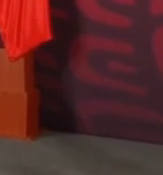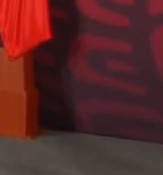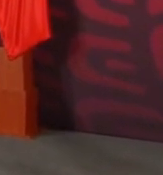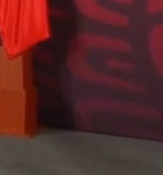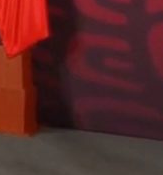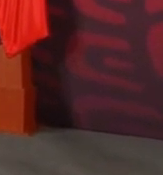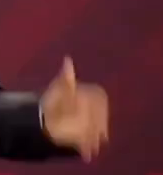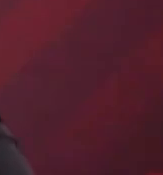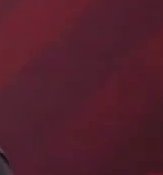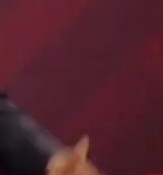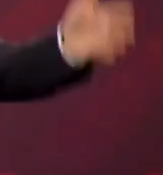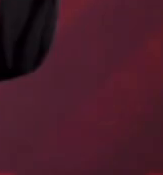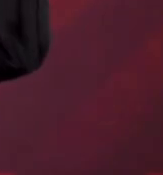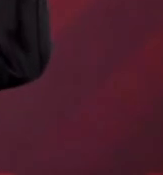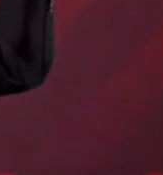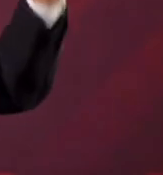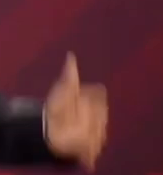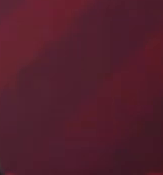Ya es